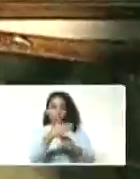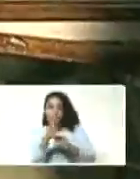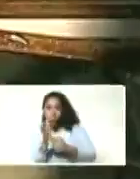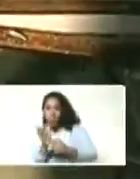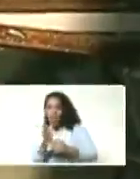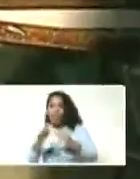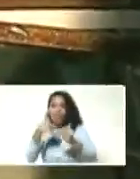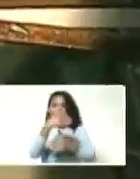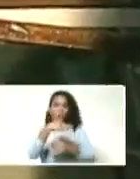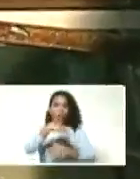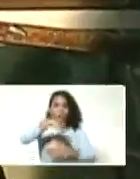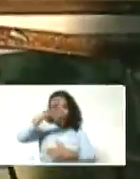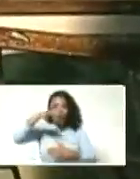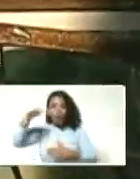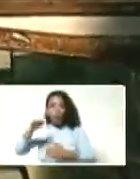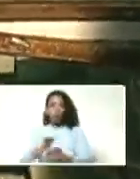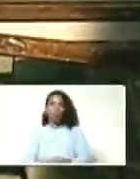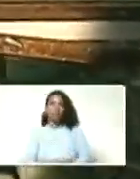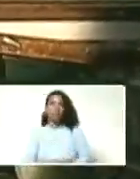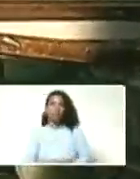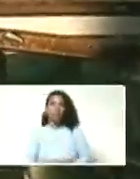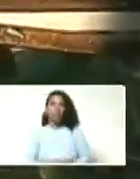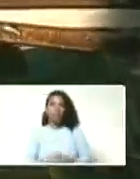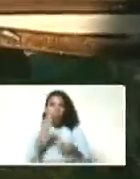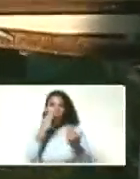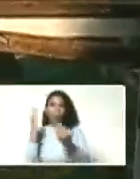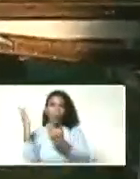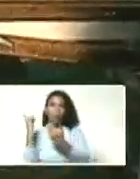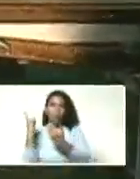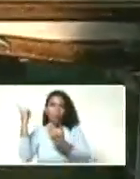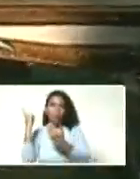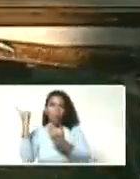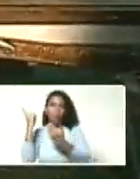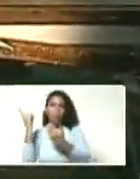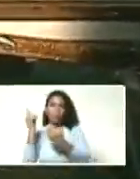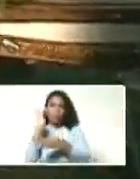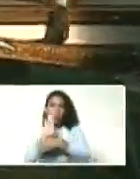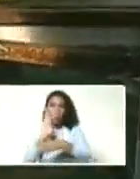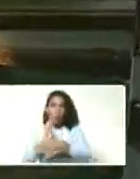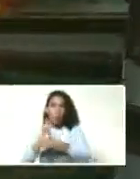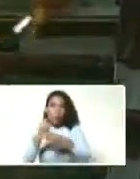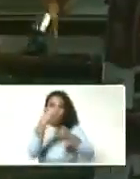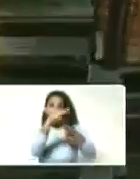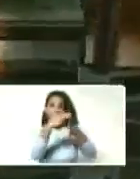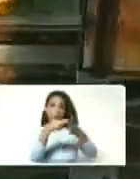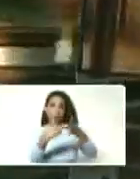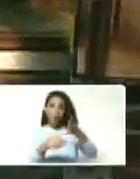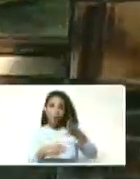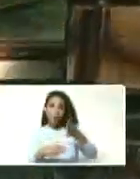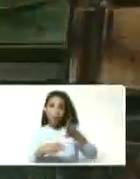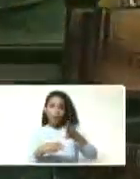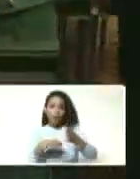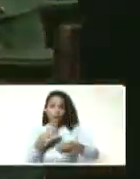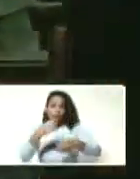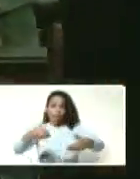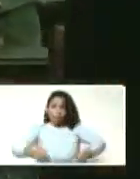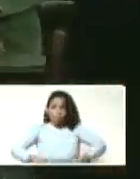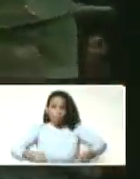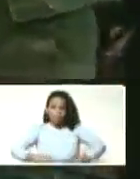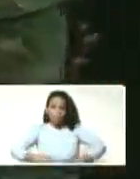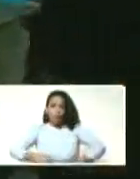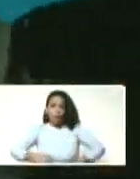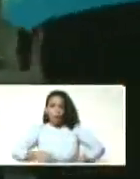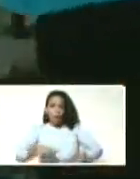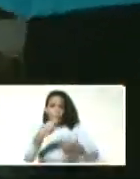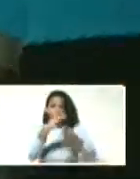¿verdad? El barniz, mira, rindiendo los recursos, los materiales, pariendo recursos nosotros,